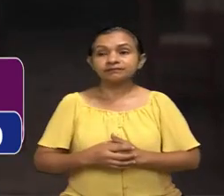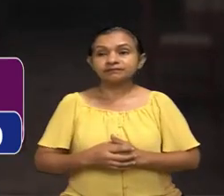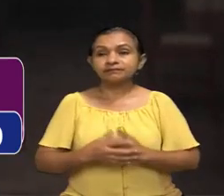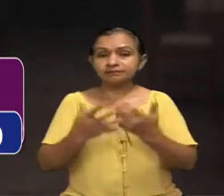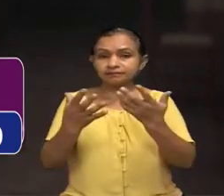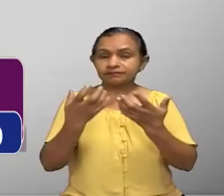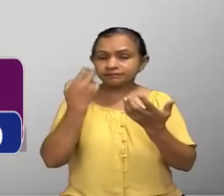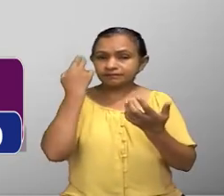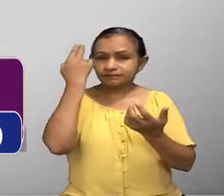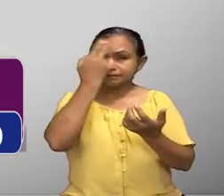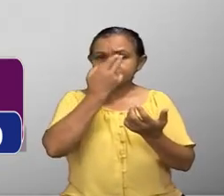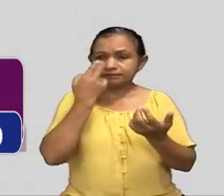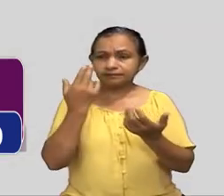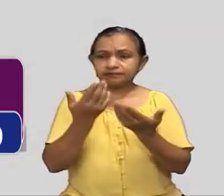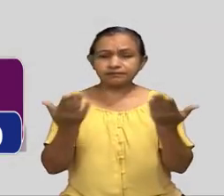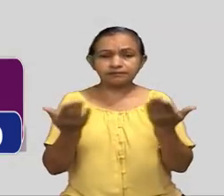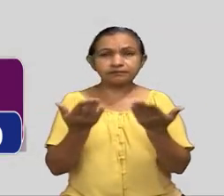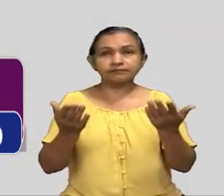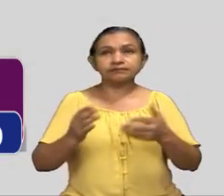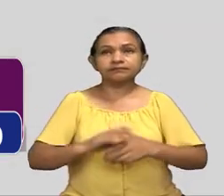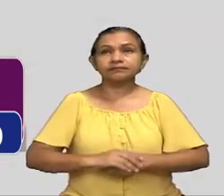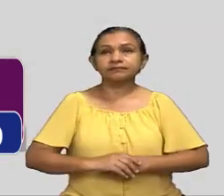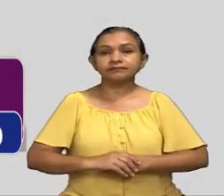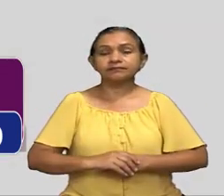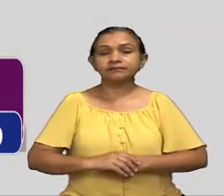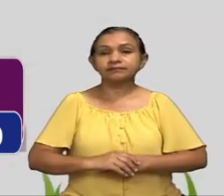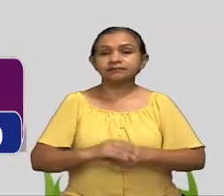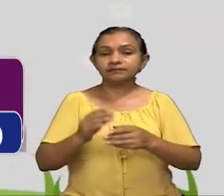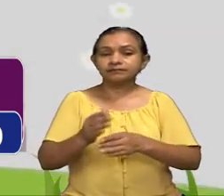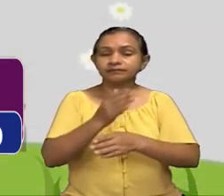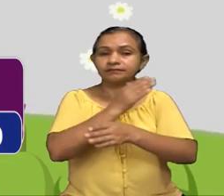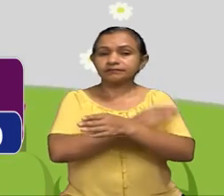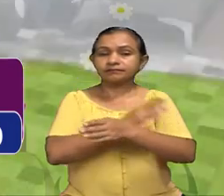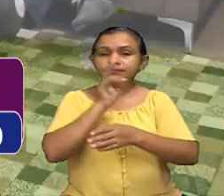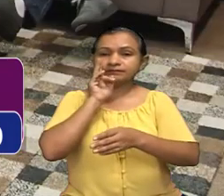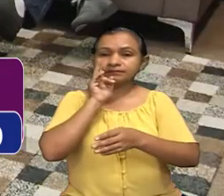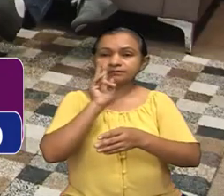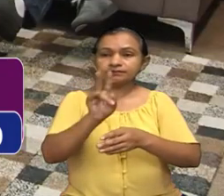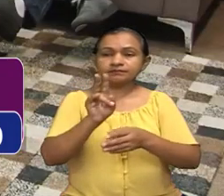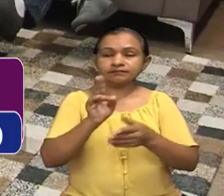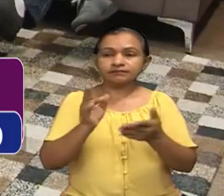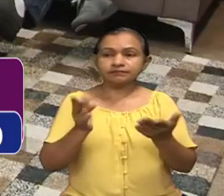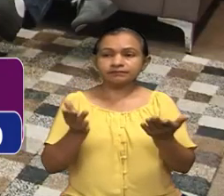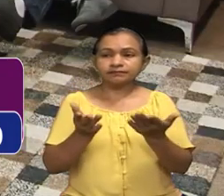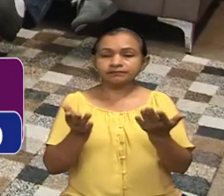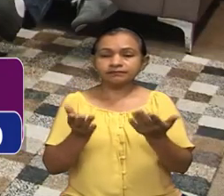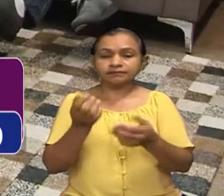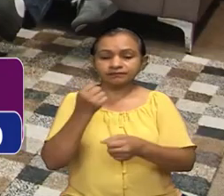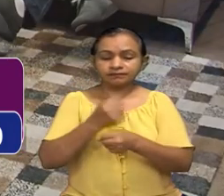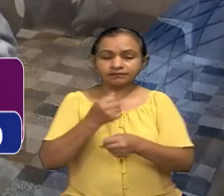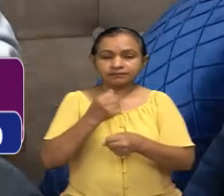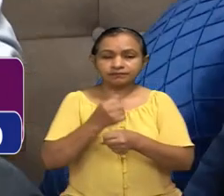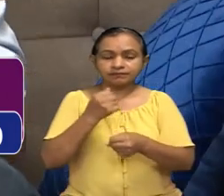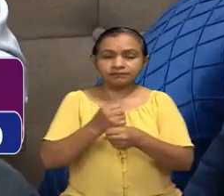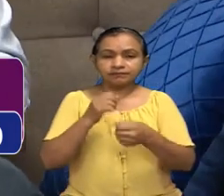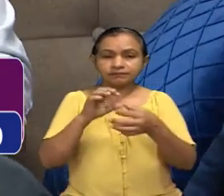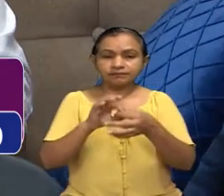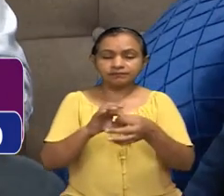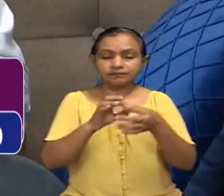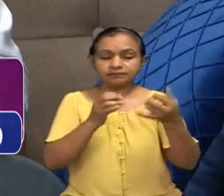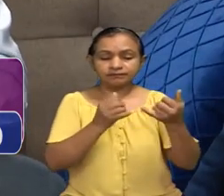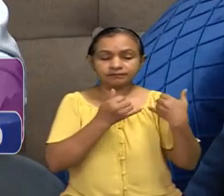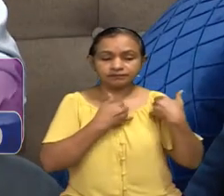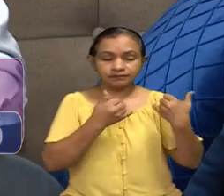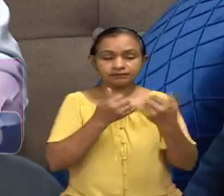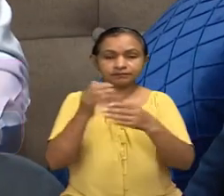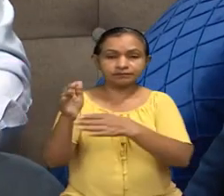quisiera aprovechar para consultarle con respecto a algo que he visto en coberturas con respecto al trabajo articulado e interinstitucional que